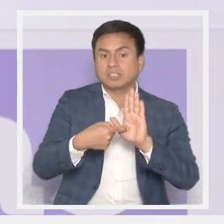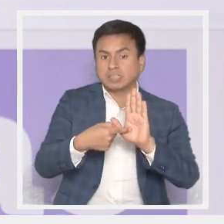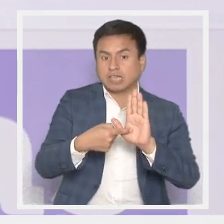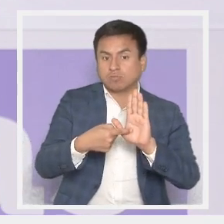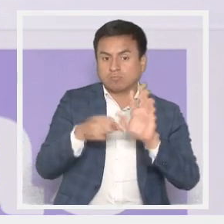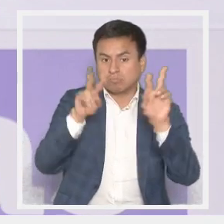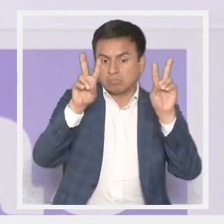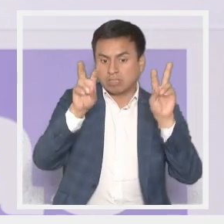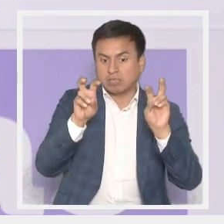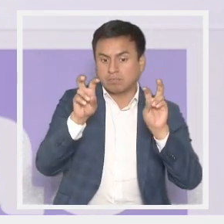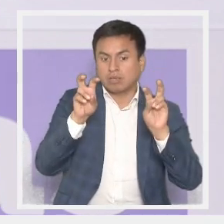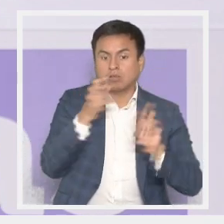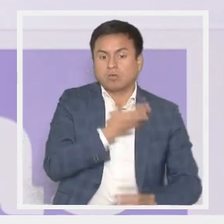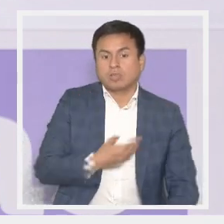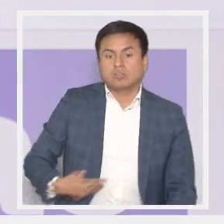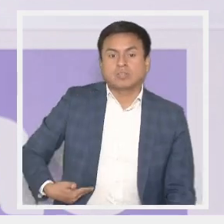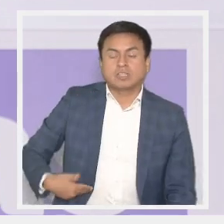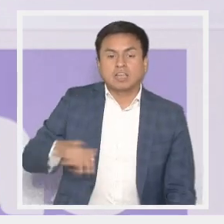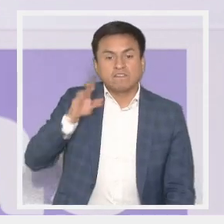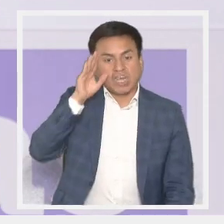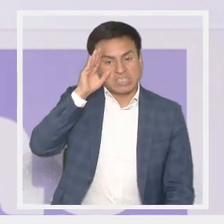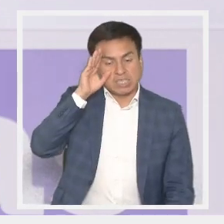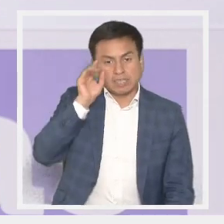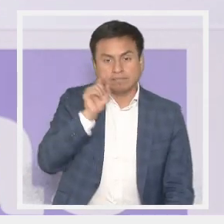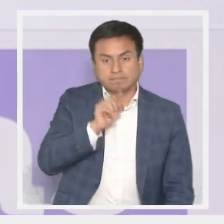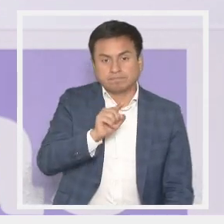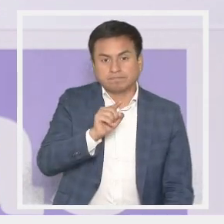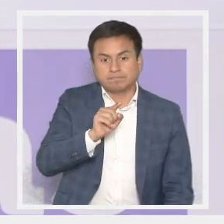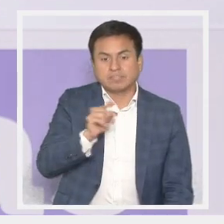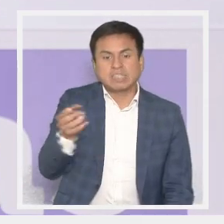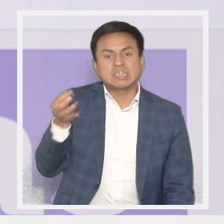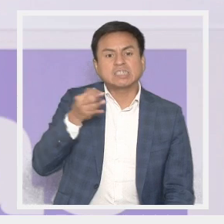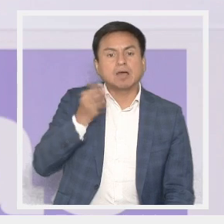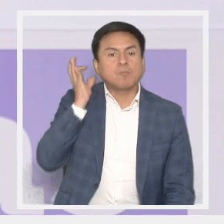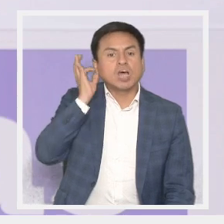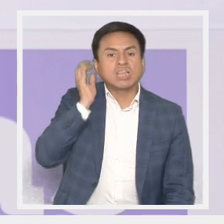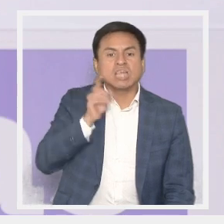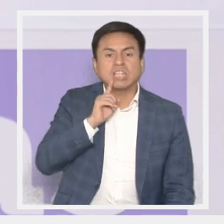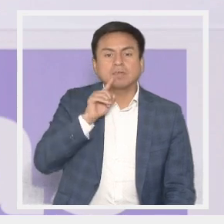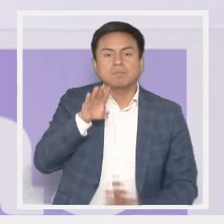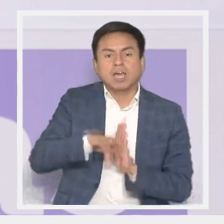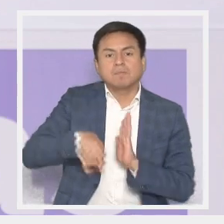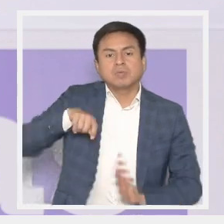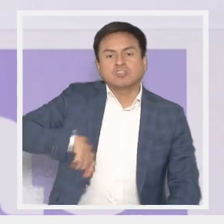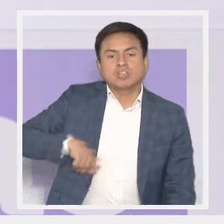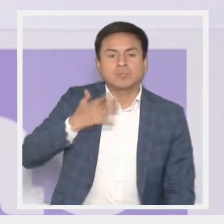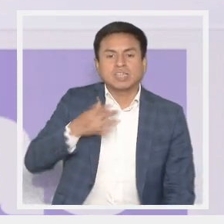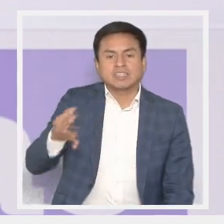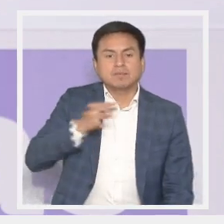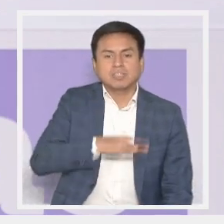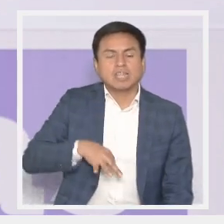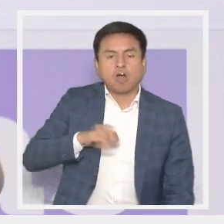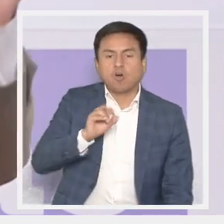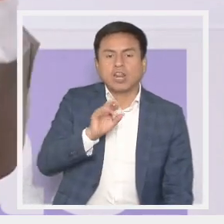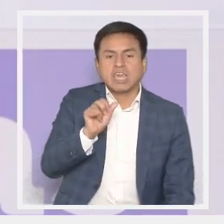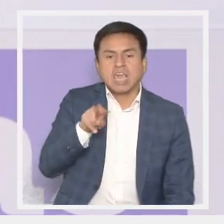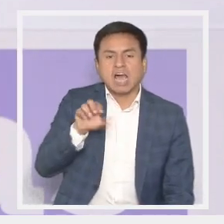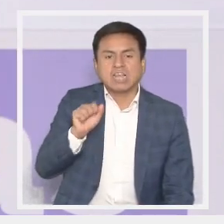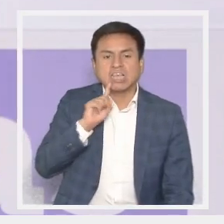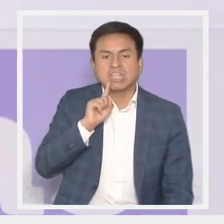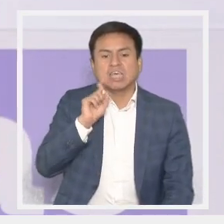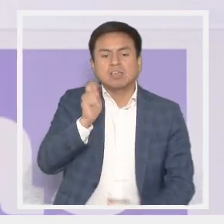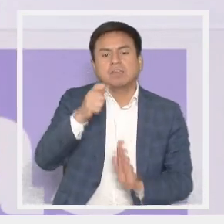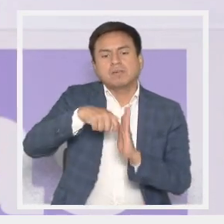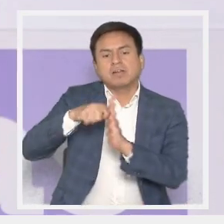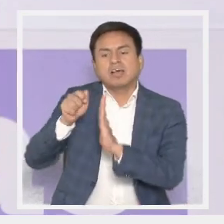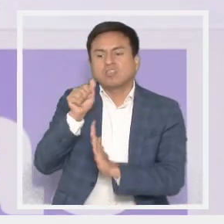a este tema durante el gobierno de la presidenta Bachelet. Y decían que las mujeres tenían bajas pensiones porque, como decía la ministra Orellana, tenían lagunas. No, es que